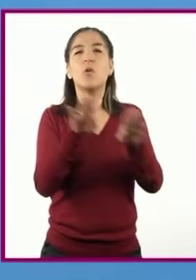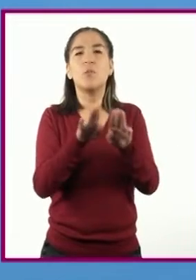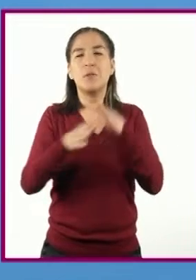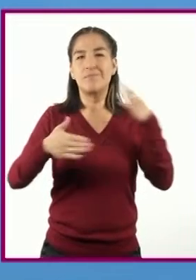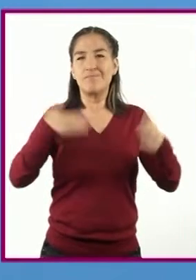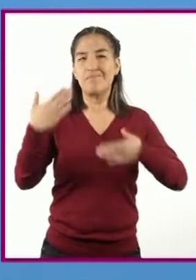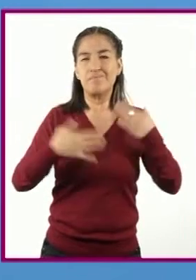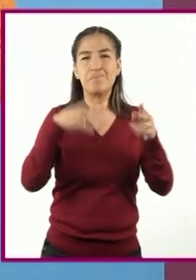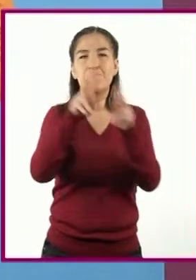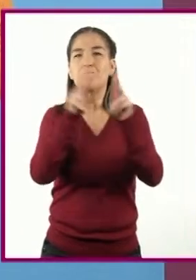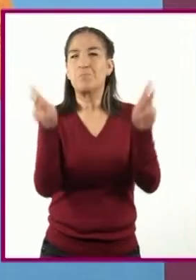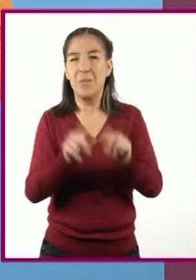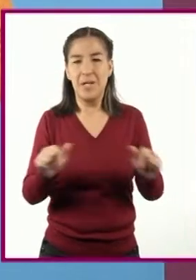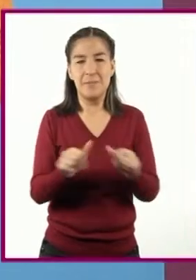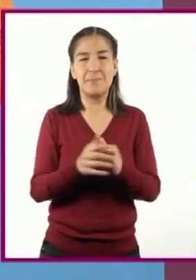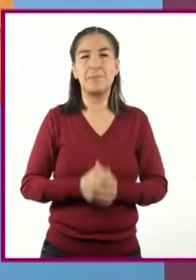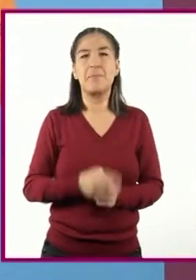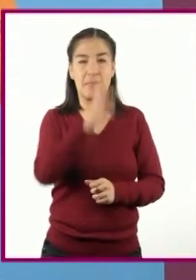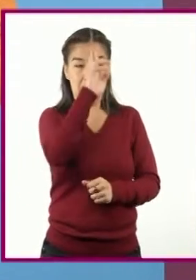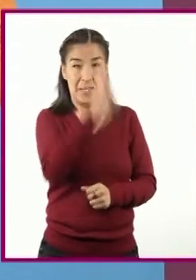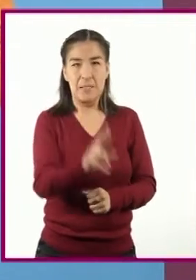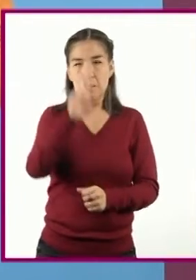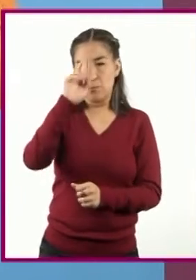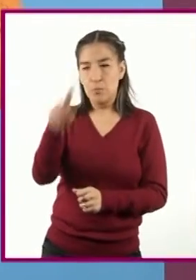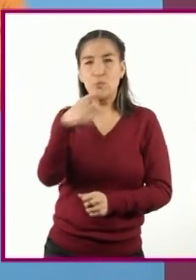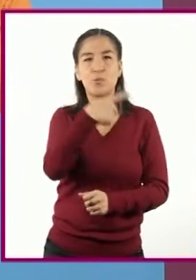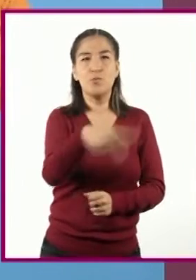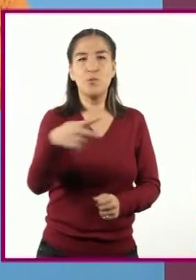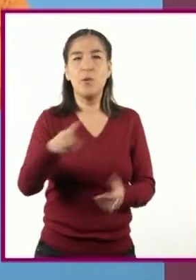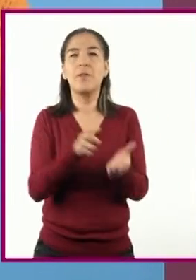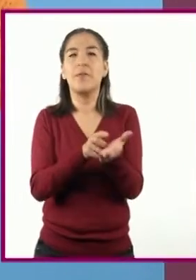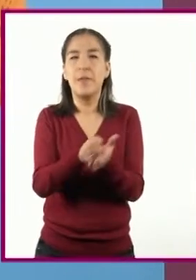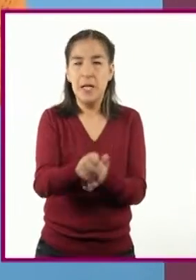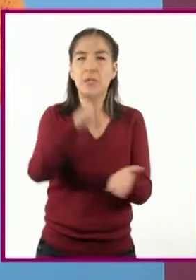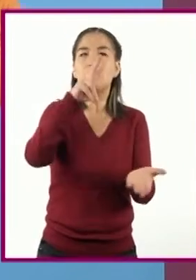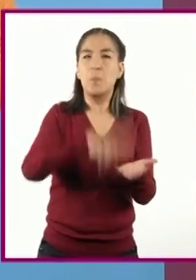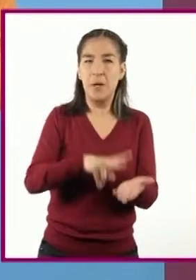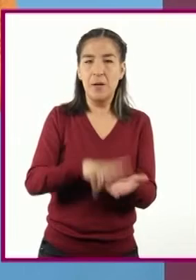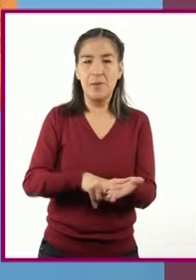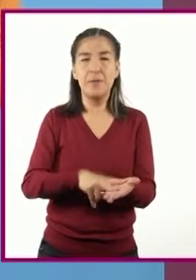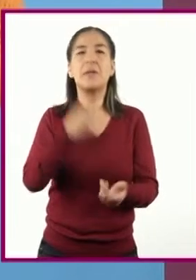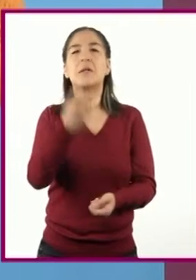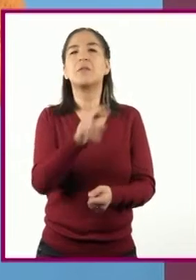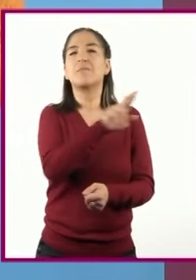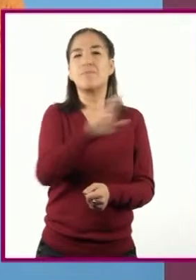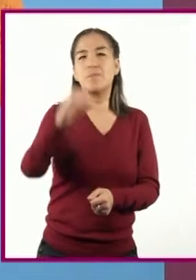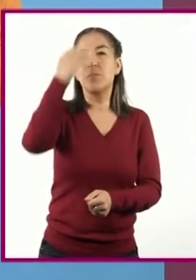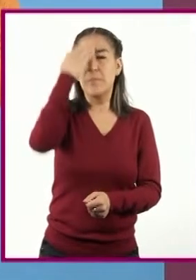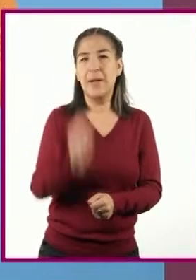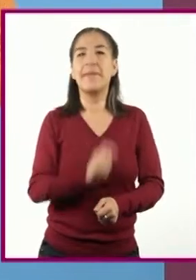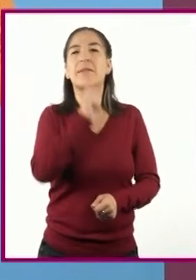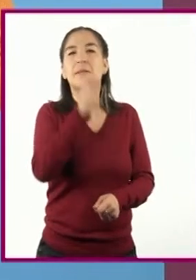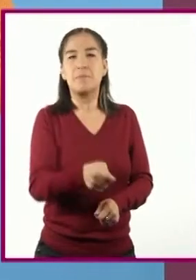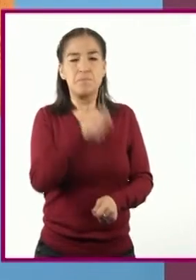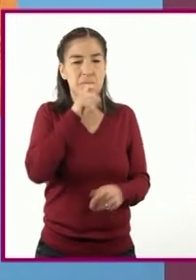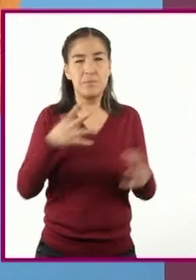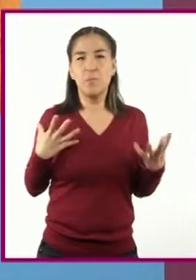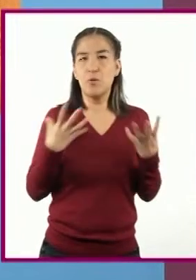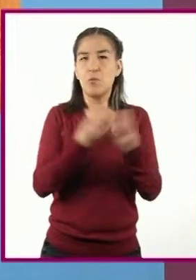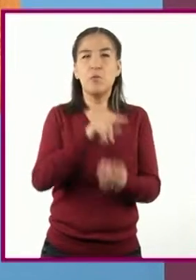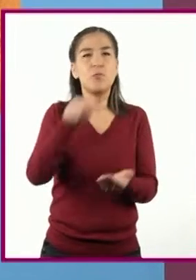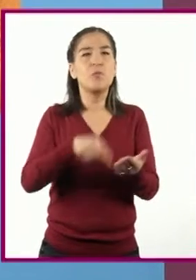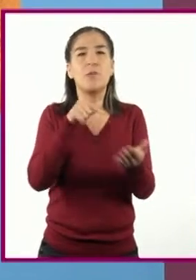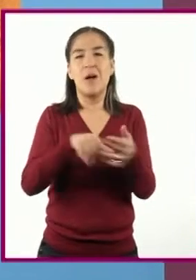convivencia pacífica, se respetan sus derechos y valores y se reconocen como parte de un mismo